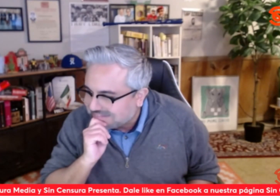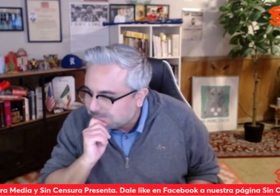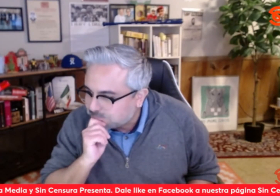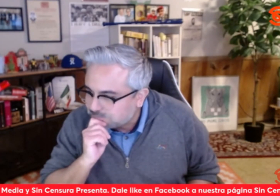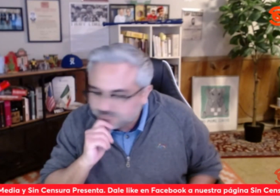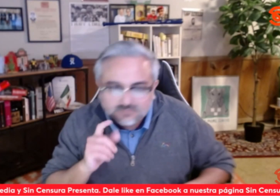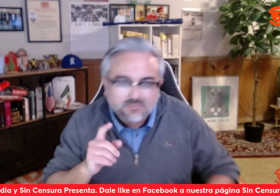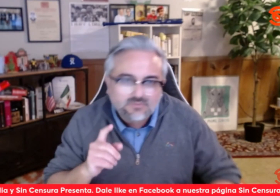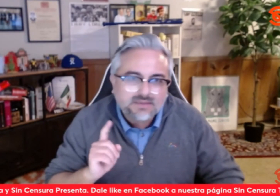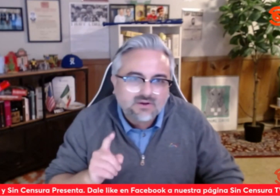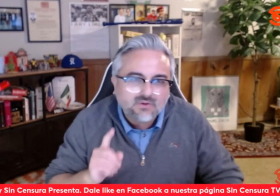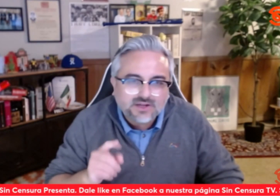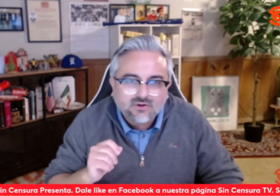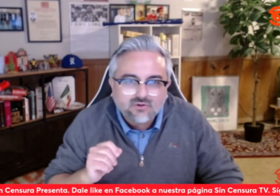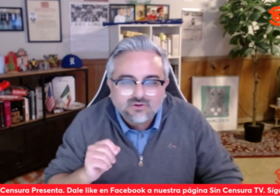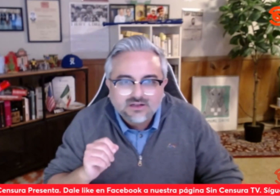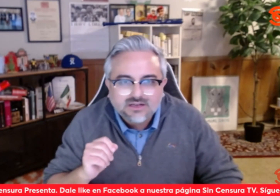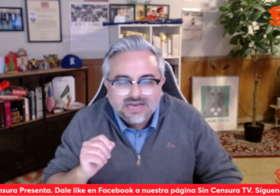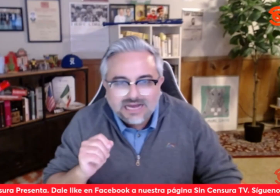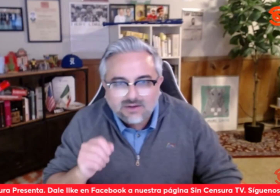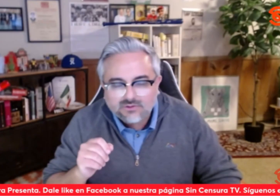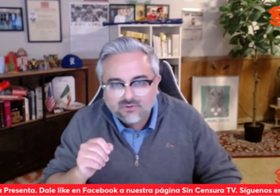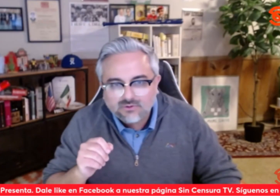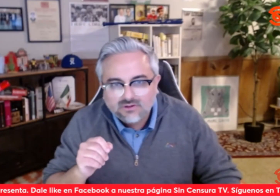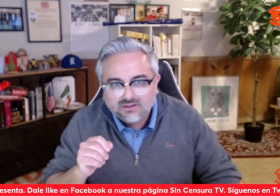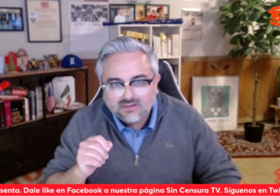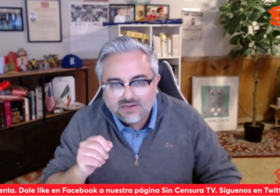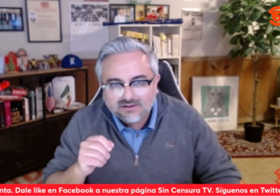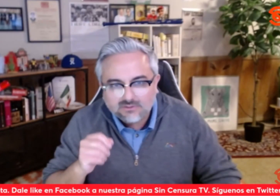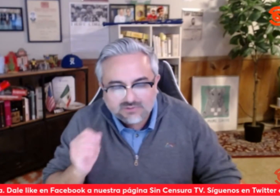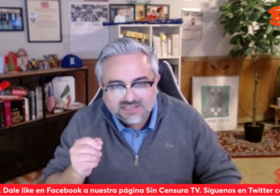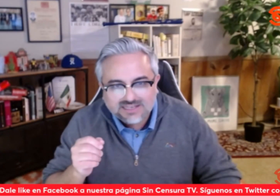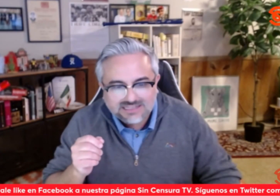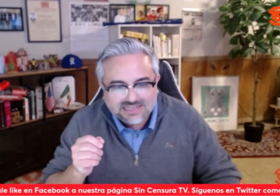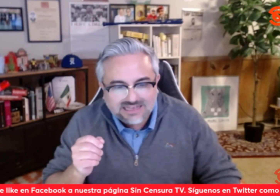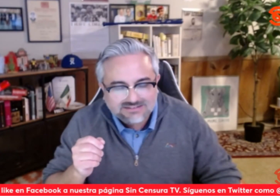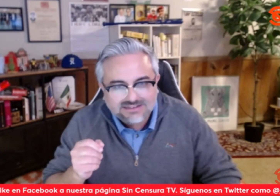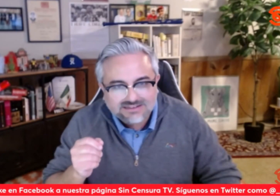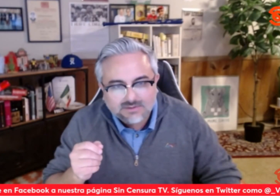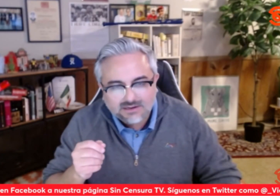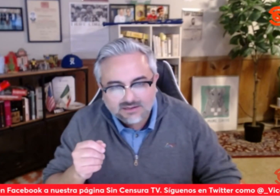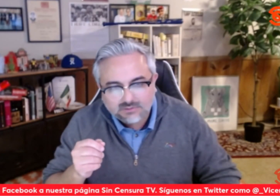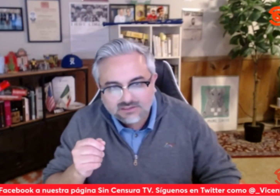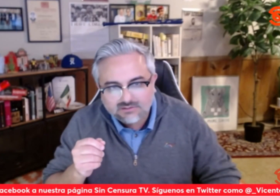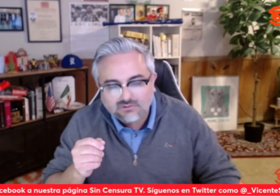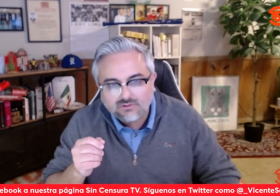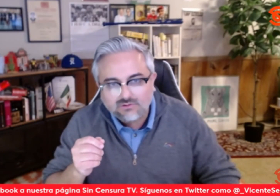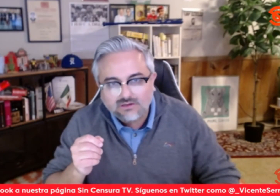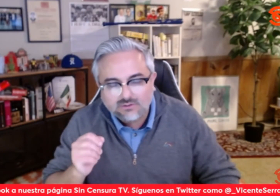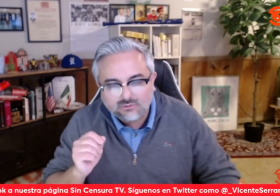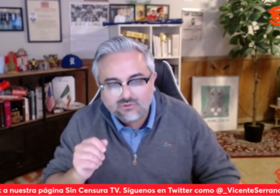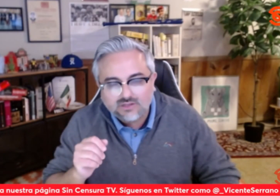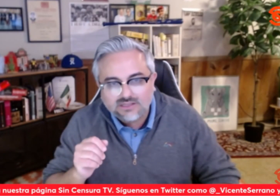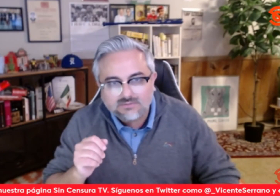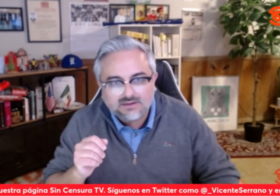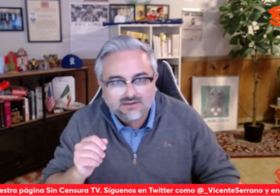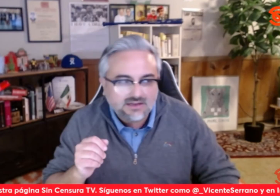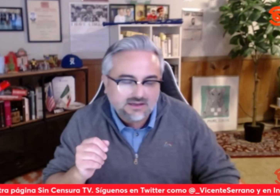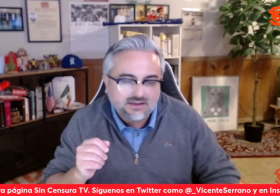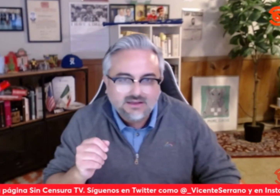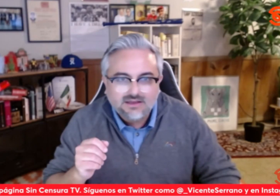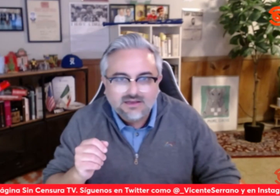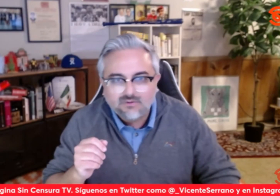lo mandé, me encontré con un audio de una respuesta que le da Saldívar, el exministro Arturo